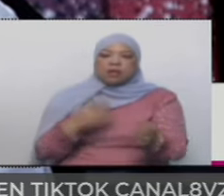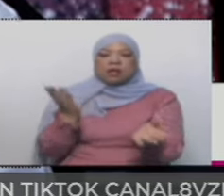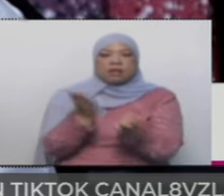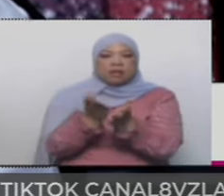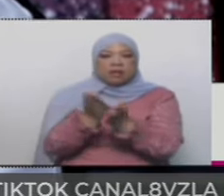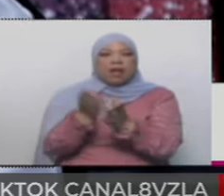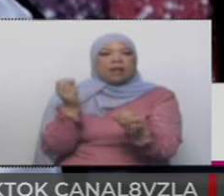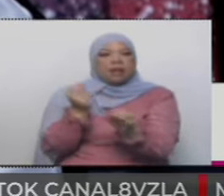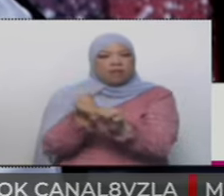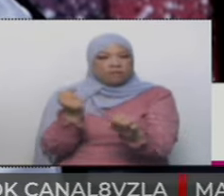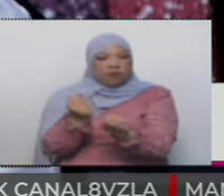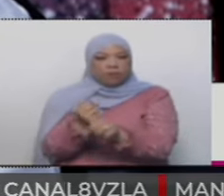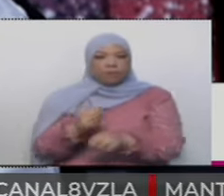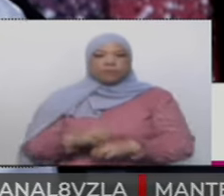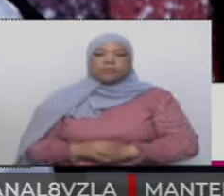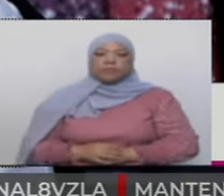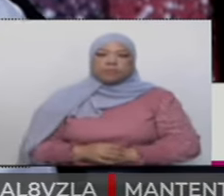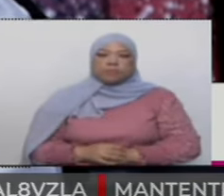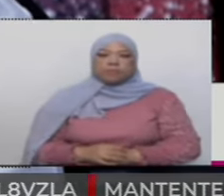obrera. Desde